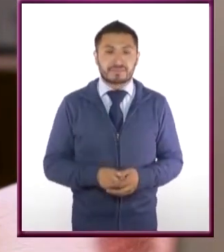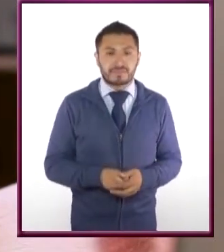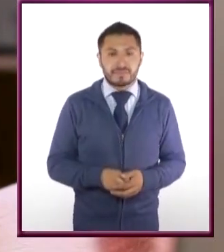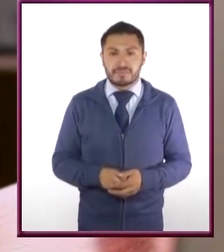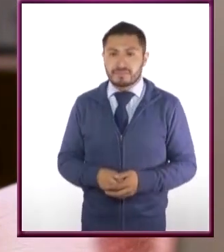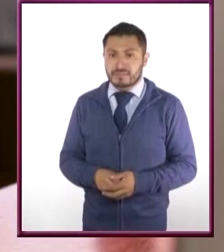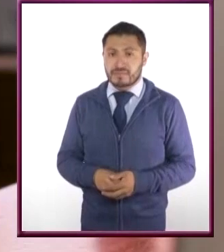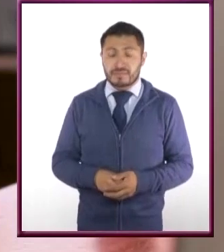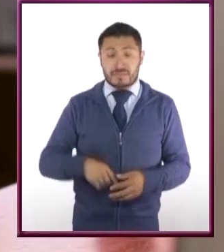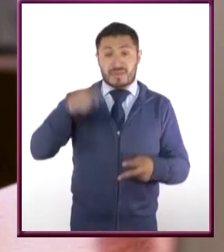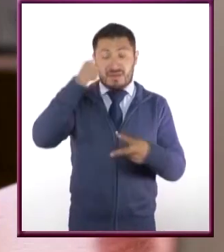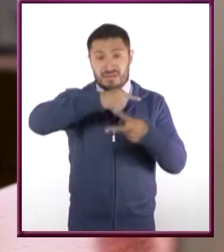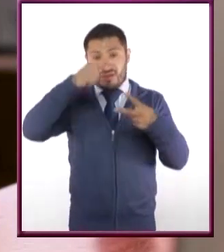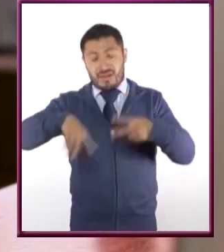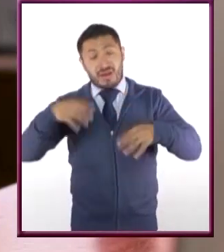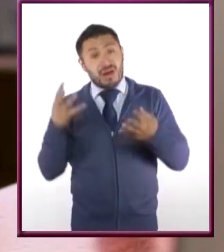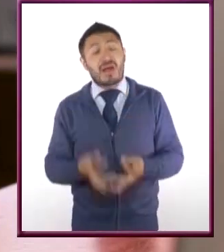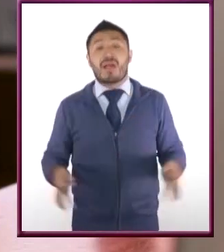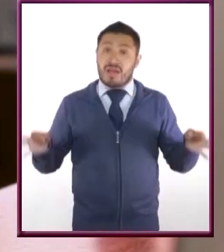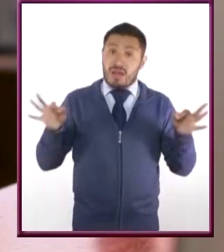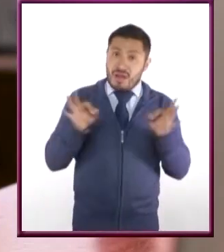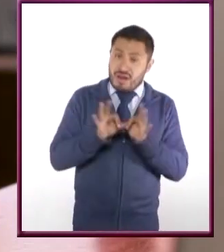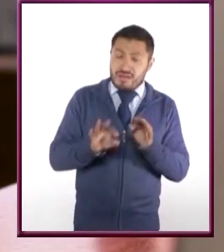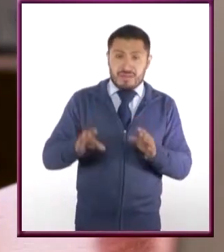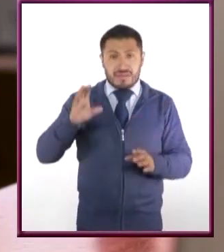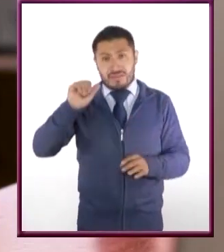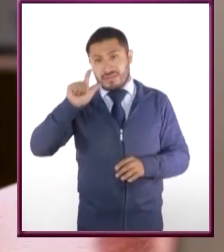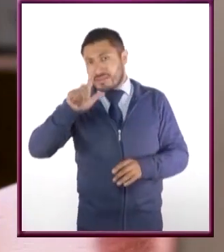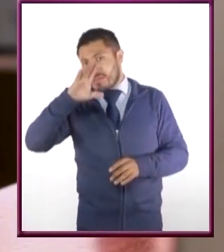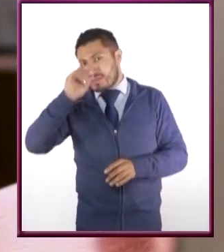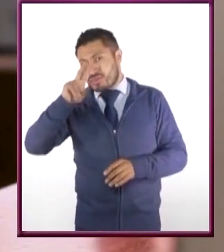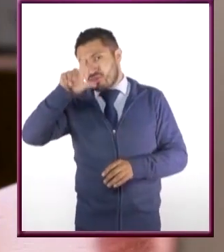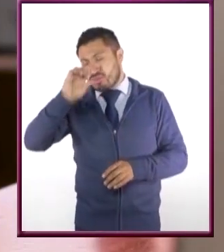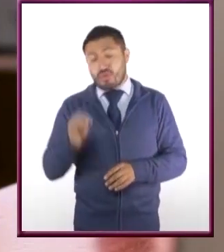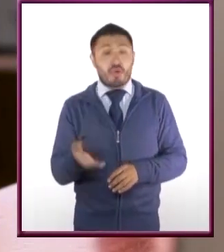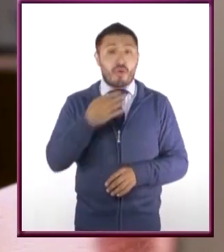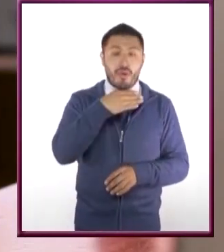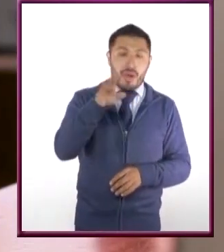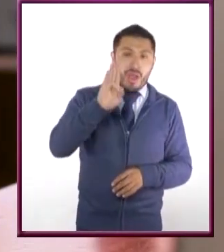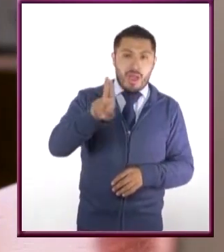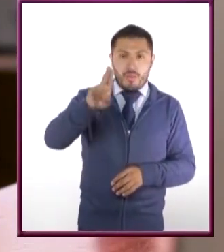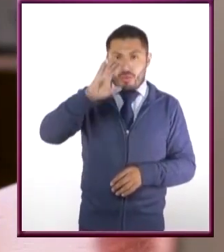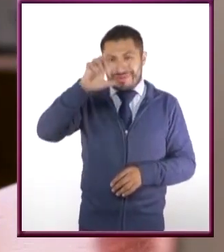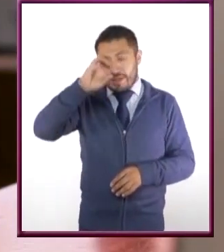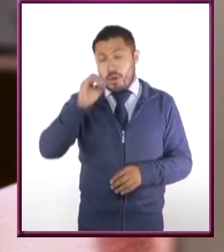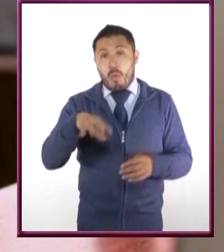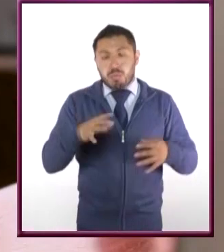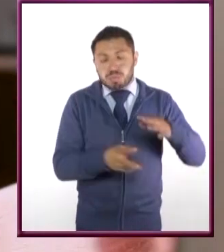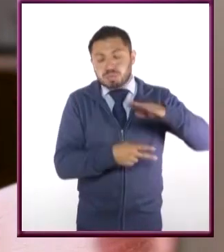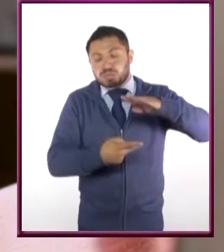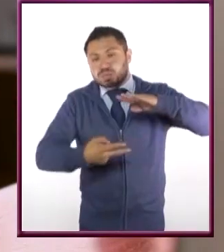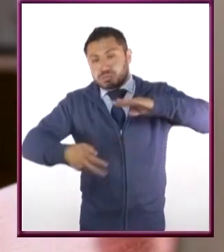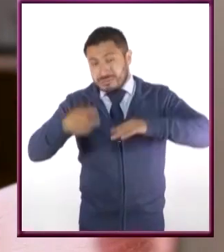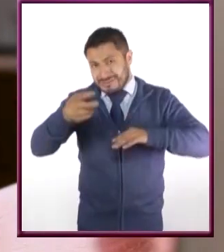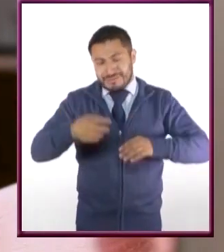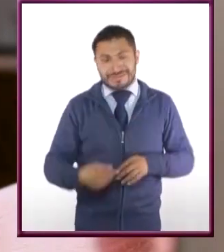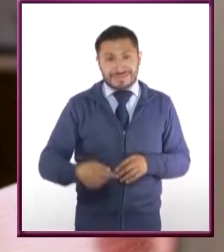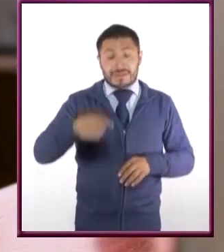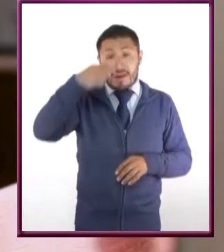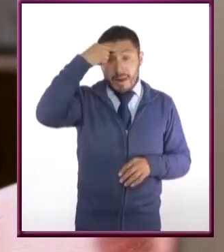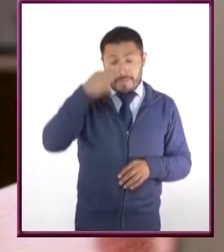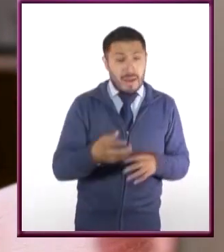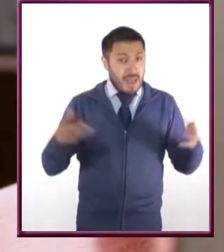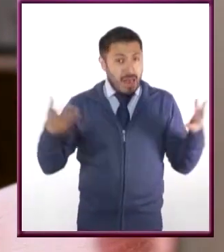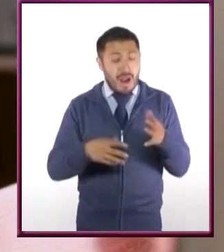las variables importantes en el cálculo del buceo, ¿no? Y son, digamos, para poder hacer